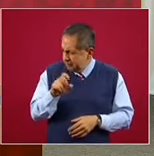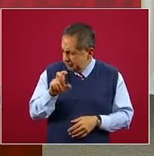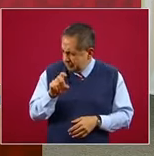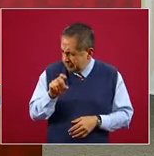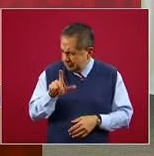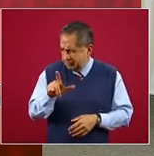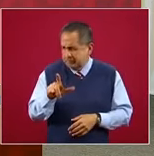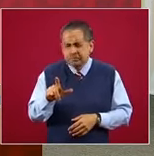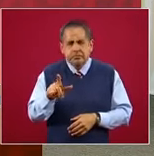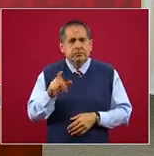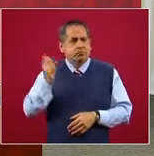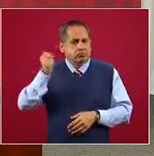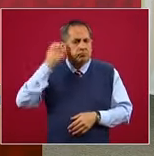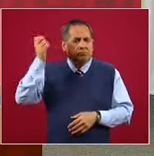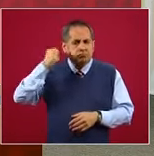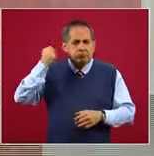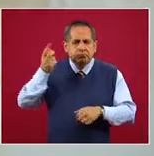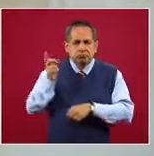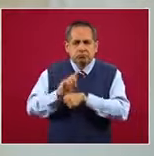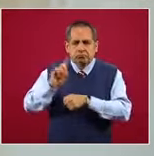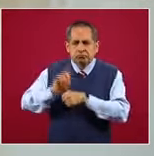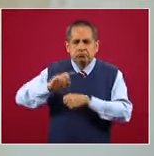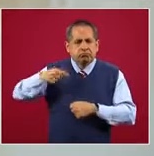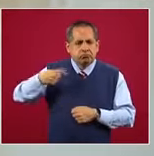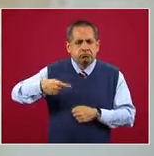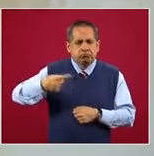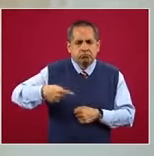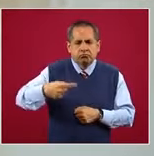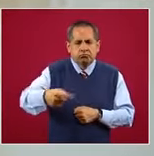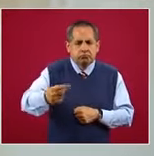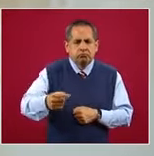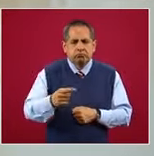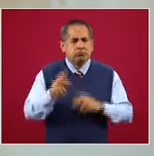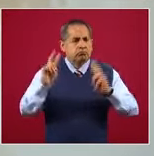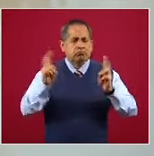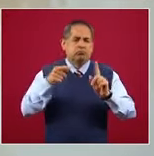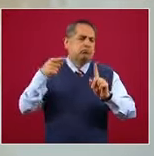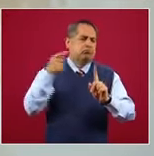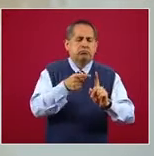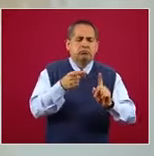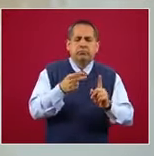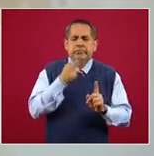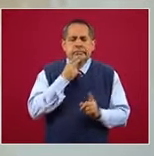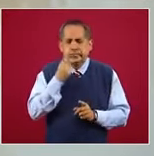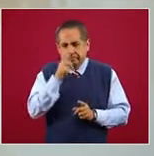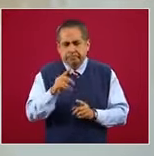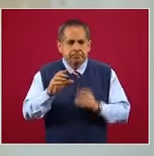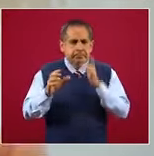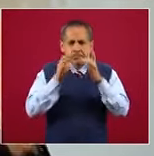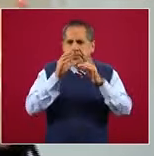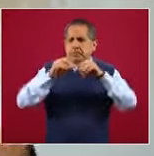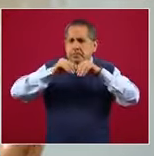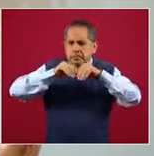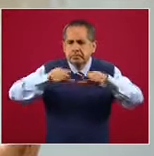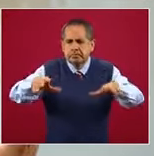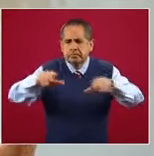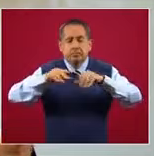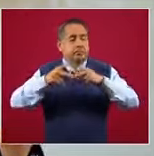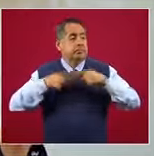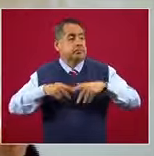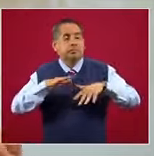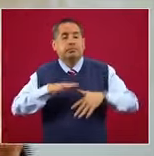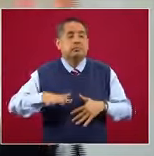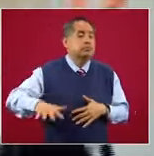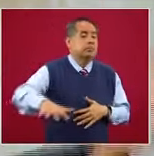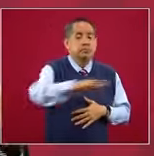la 137 conferencia de prensa, tiene un propósito técnico, y el propósito técnico es comunicar a la